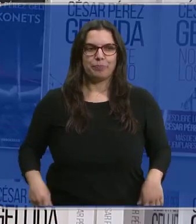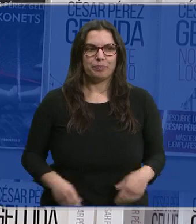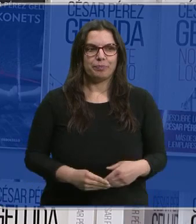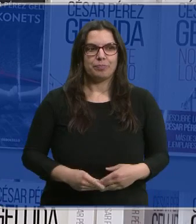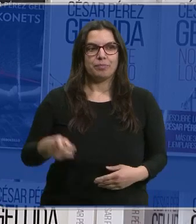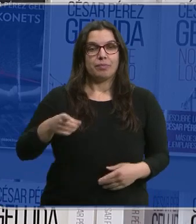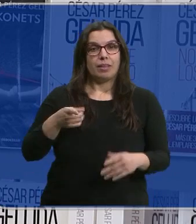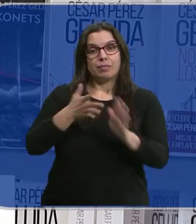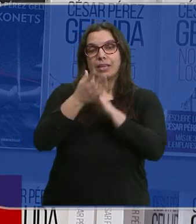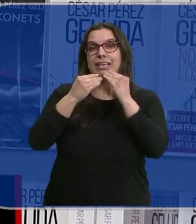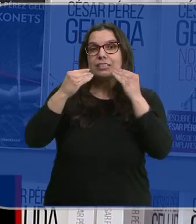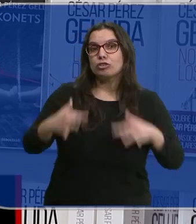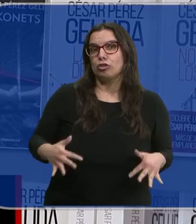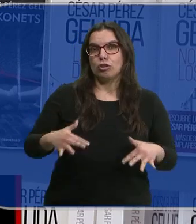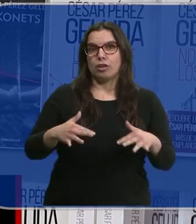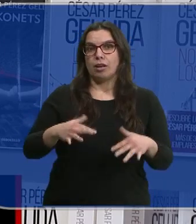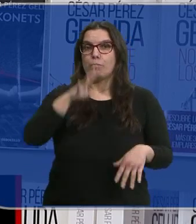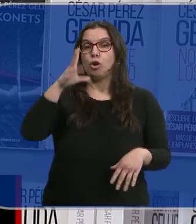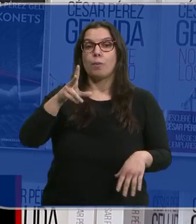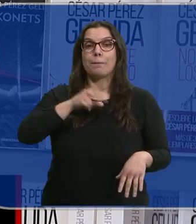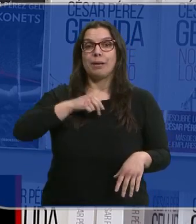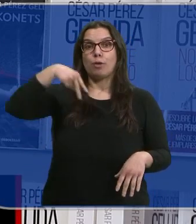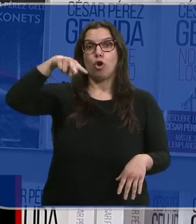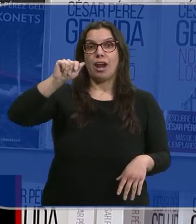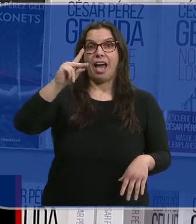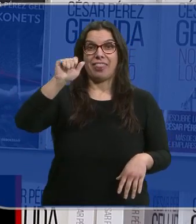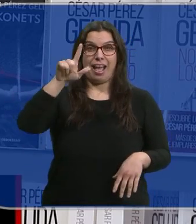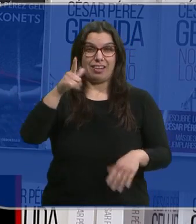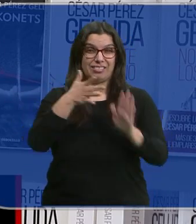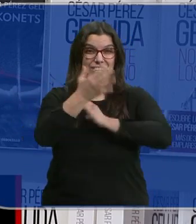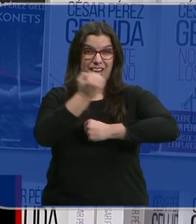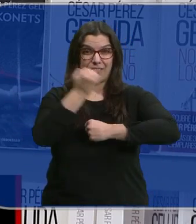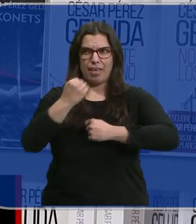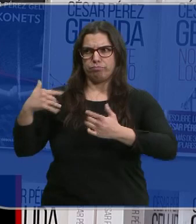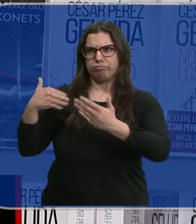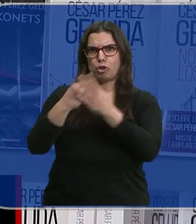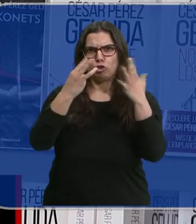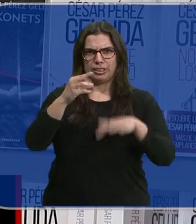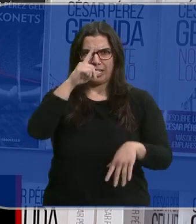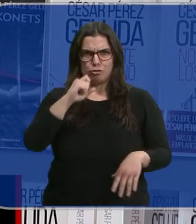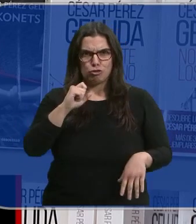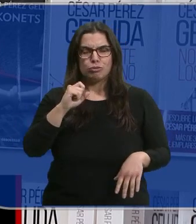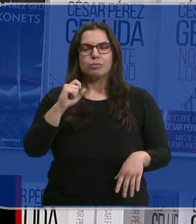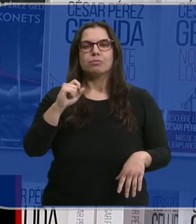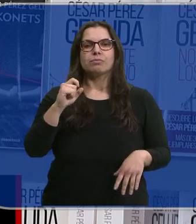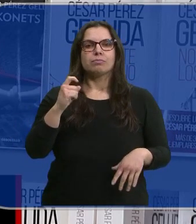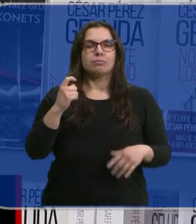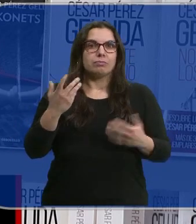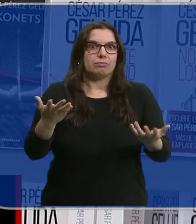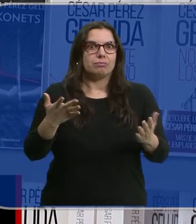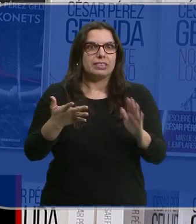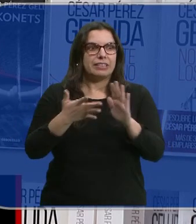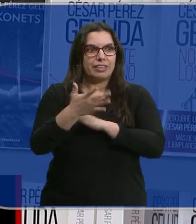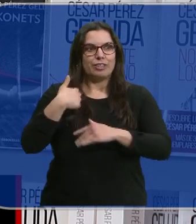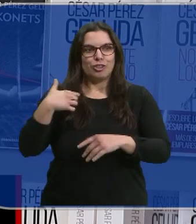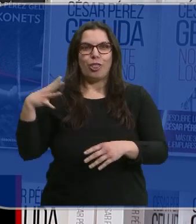Es la historia del mundo literario, porque el premio Nadal lleva 80 años y